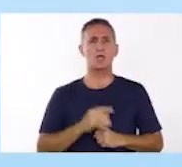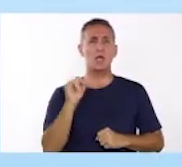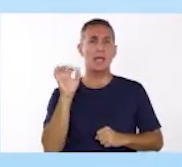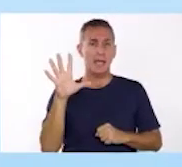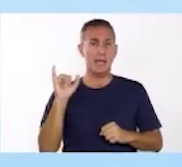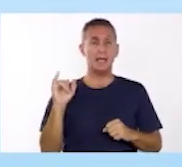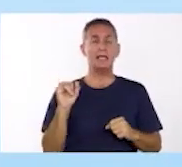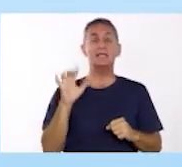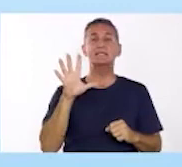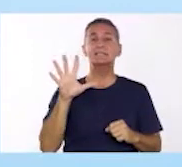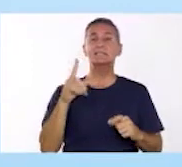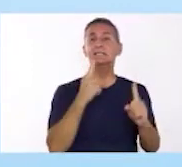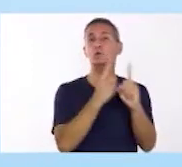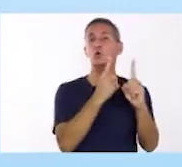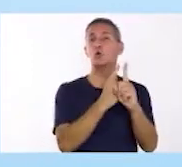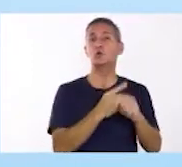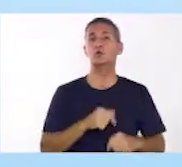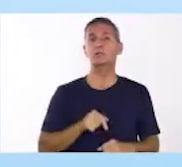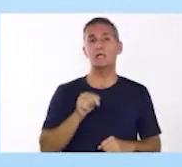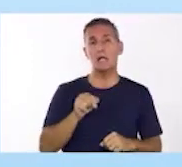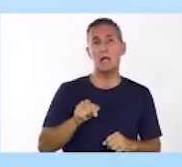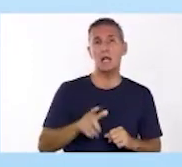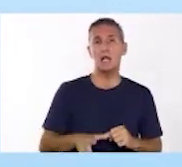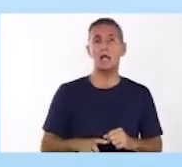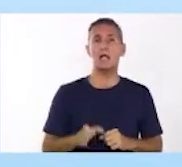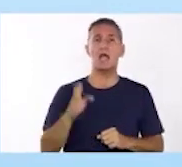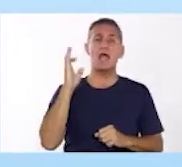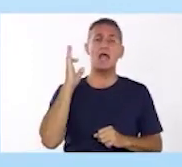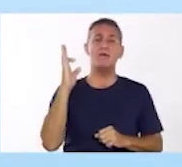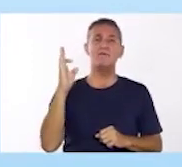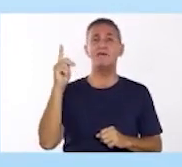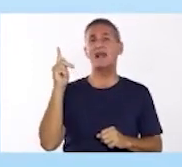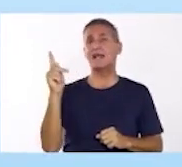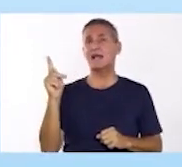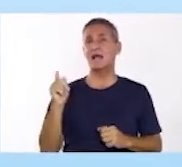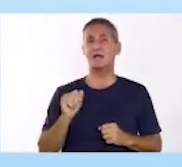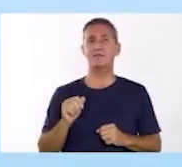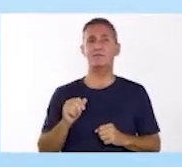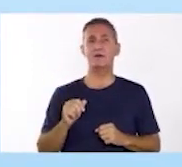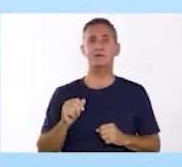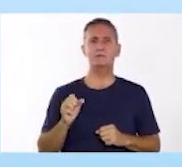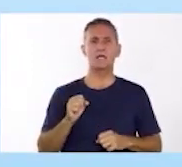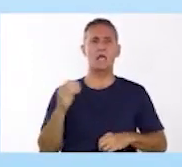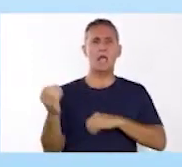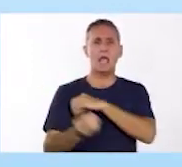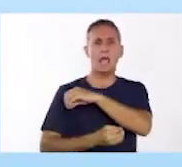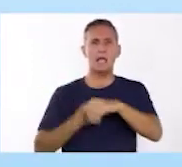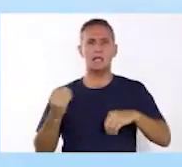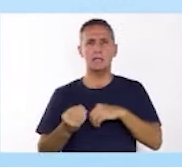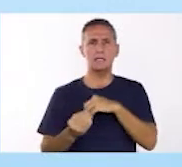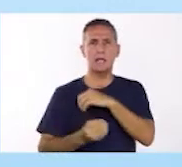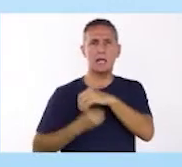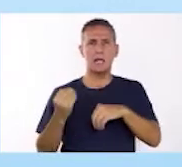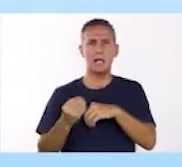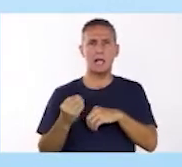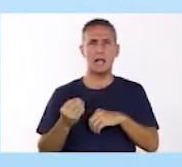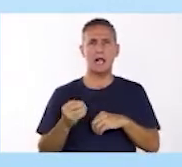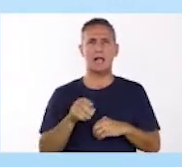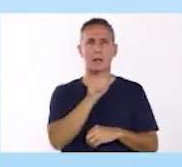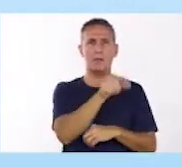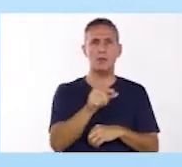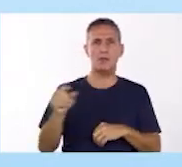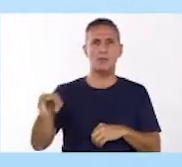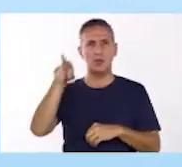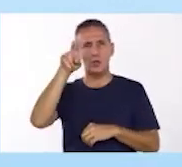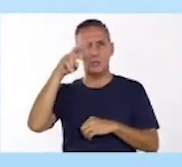Quinto por encuentro se mantiene con Franz Kafka, con su Metamorfosis. Aquí